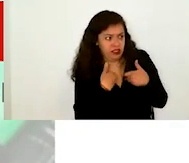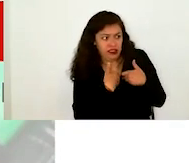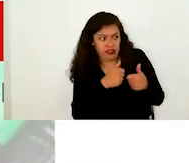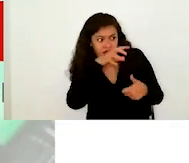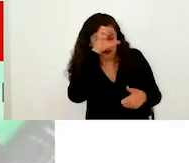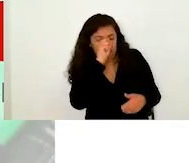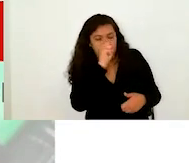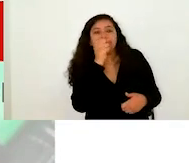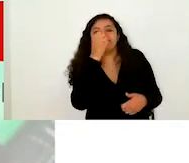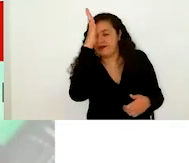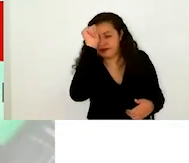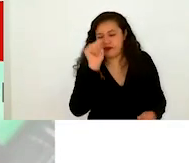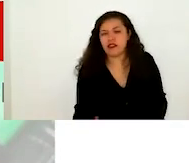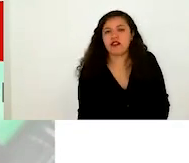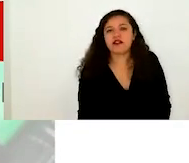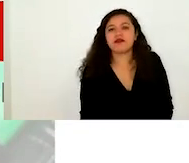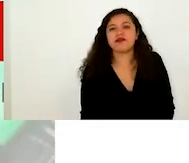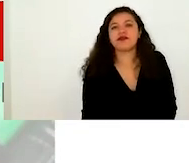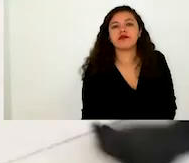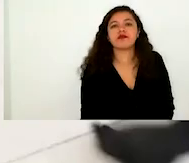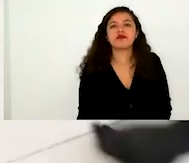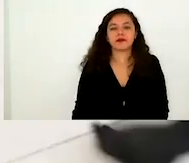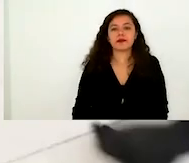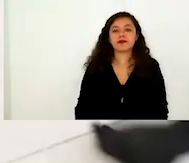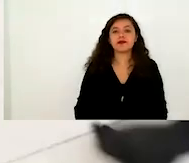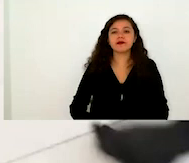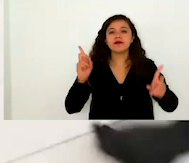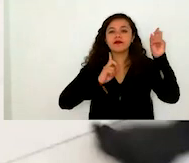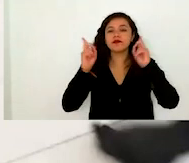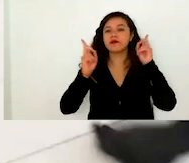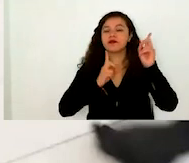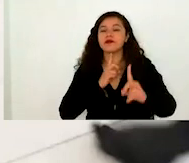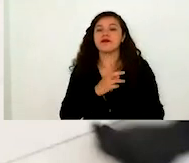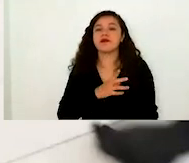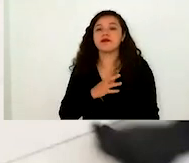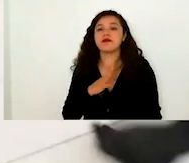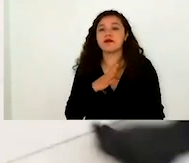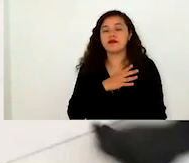acuerdo ok duras hasta críticos chicas